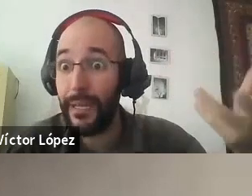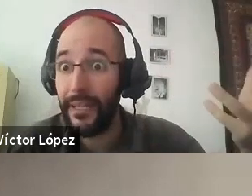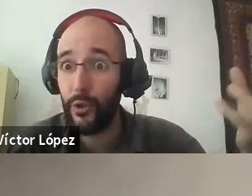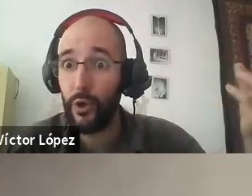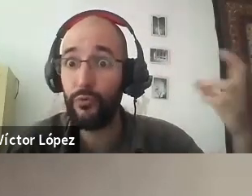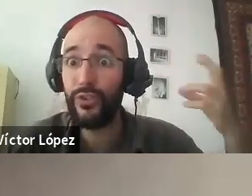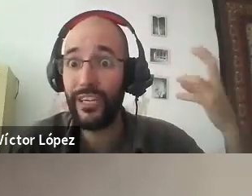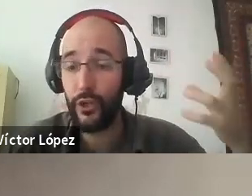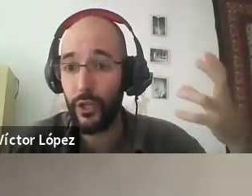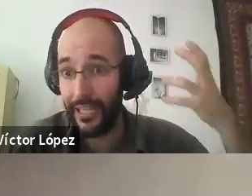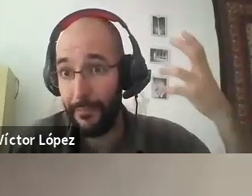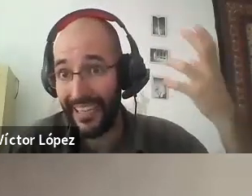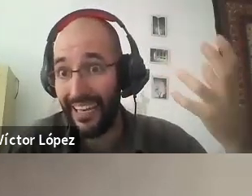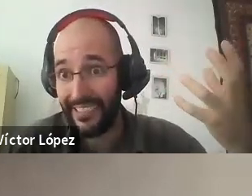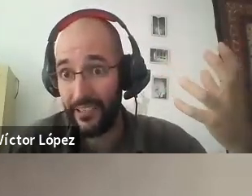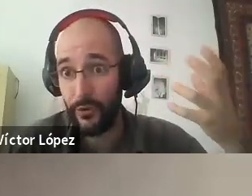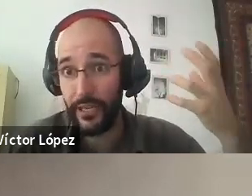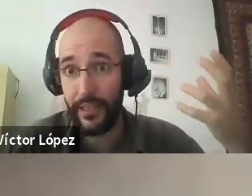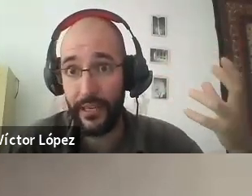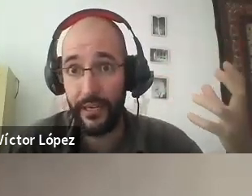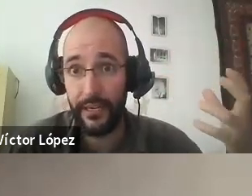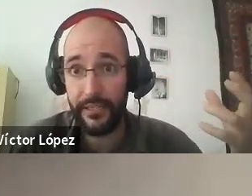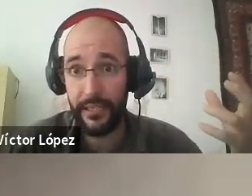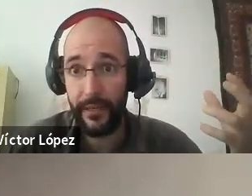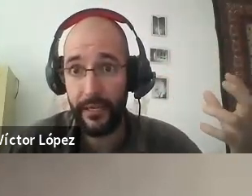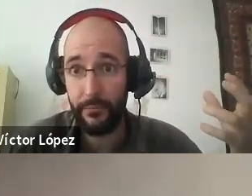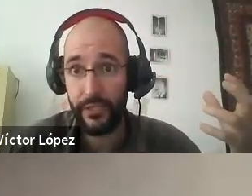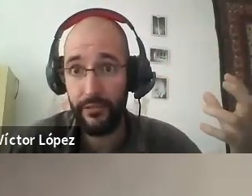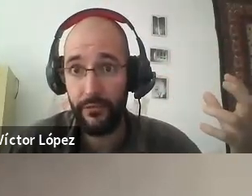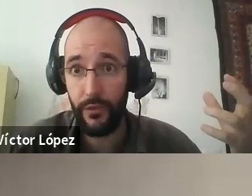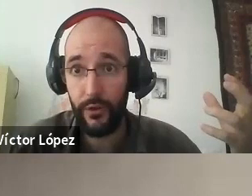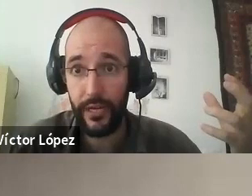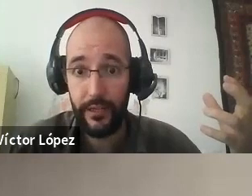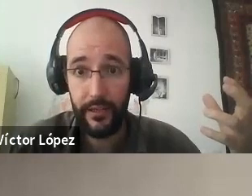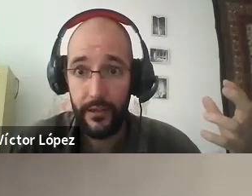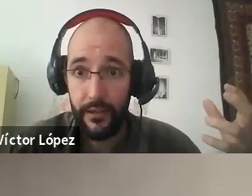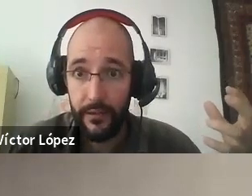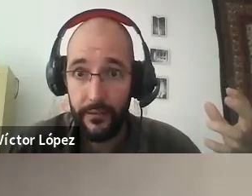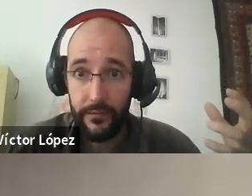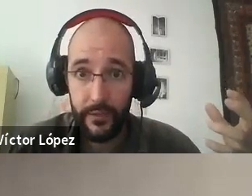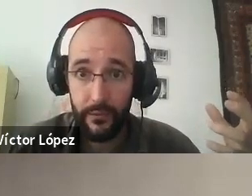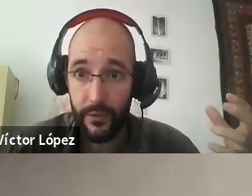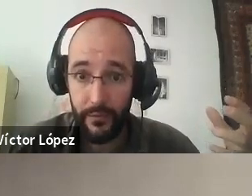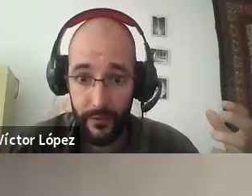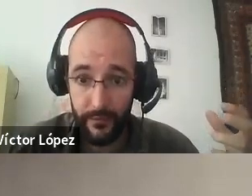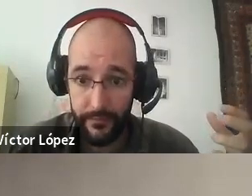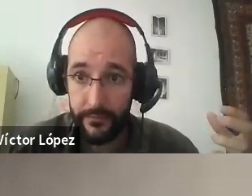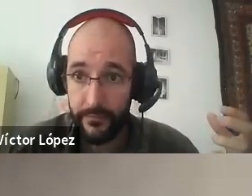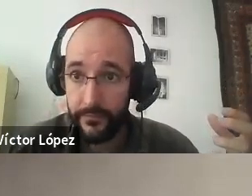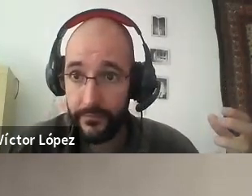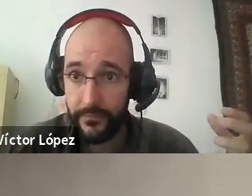hacer un experimento con un sensor de metales. Lo que quiere hacer es ver pues, si funciona. Un segundo, por